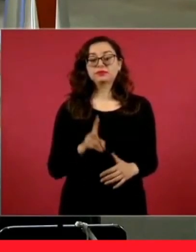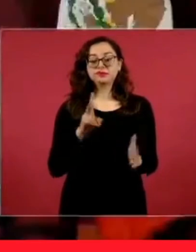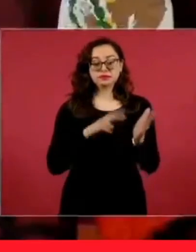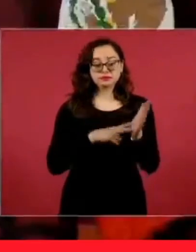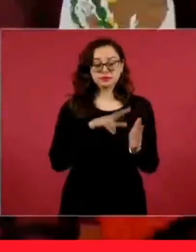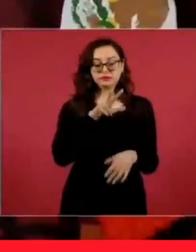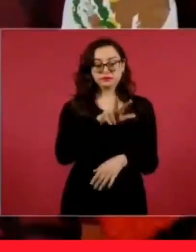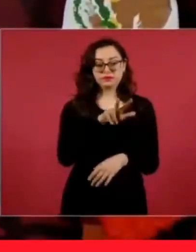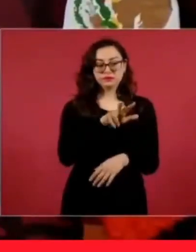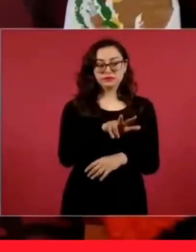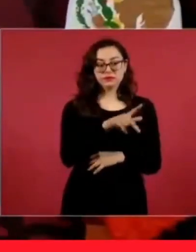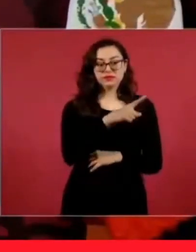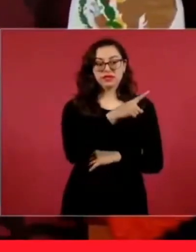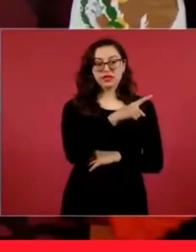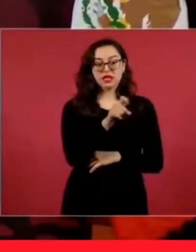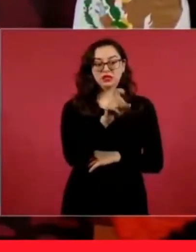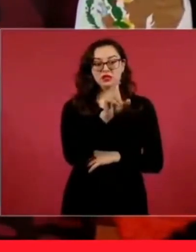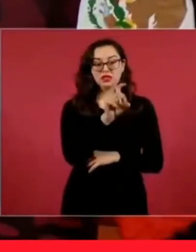131.000